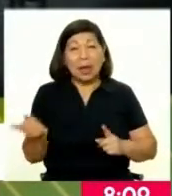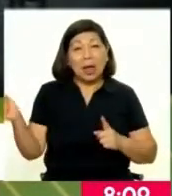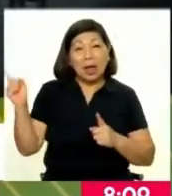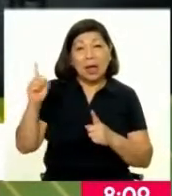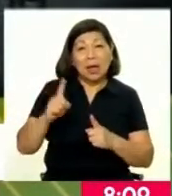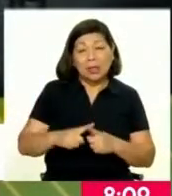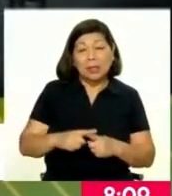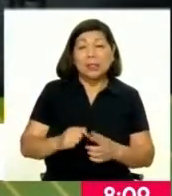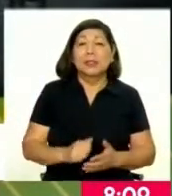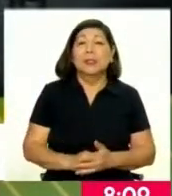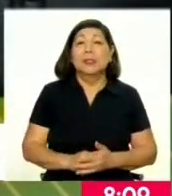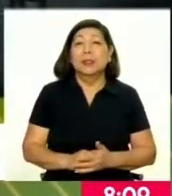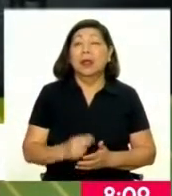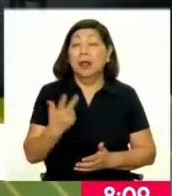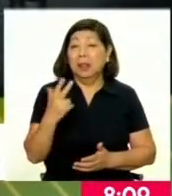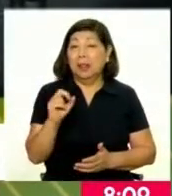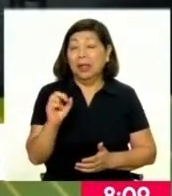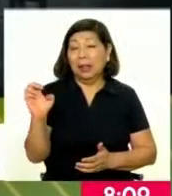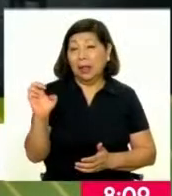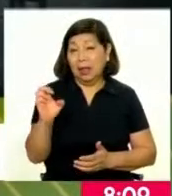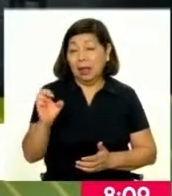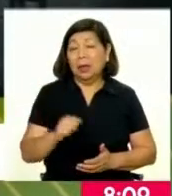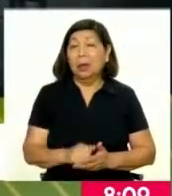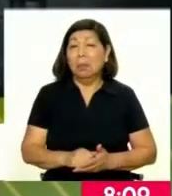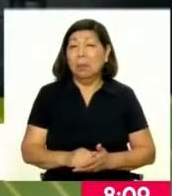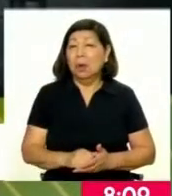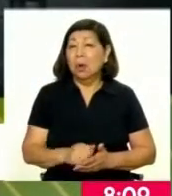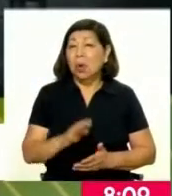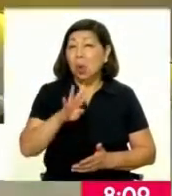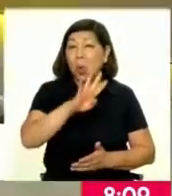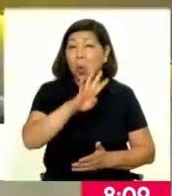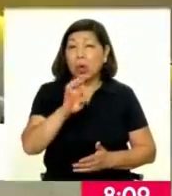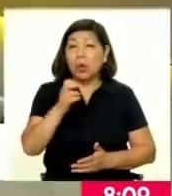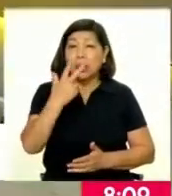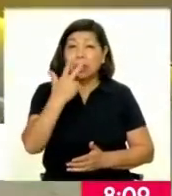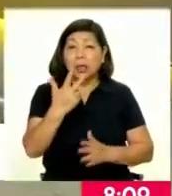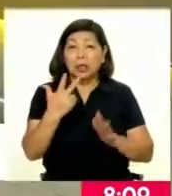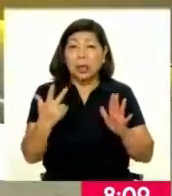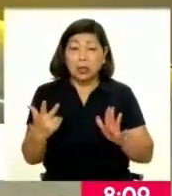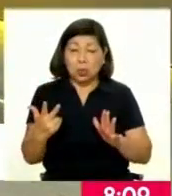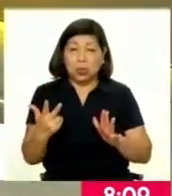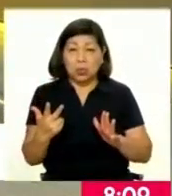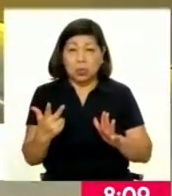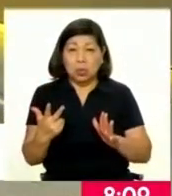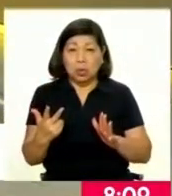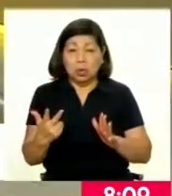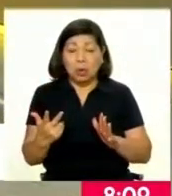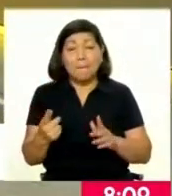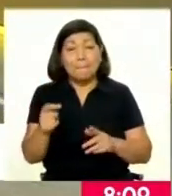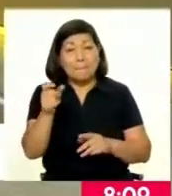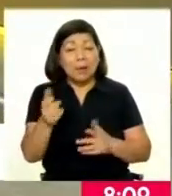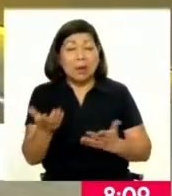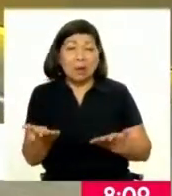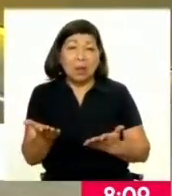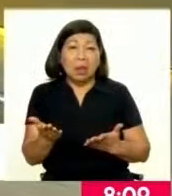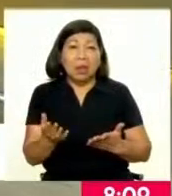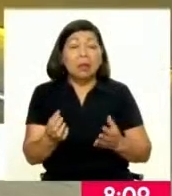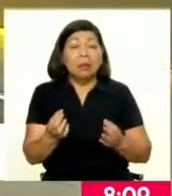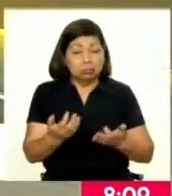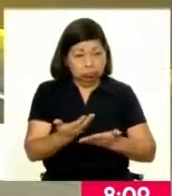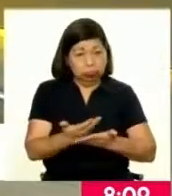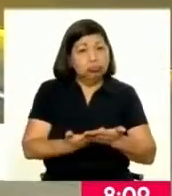hasta el 30 de enero, registramos 438 atenciones, ¿no?, entre defensa